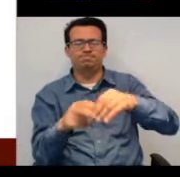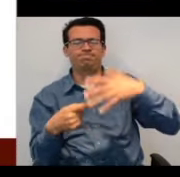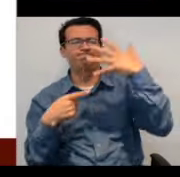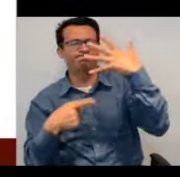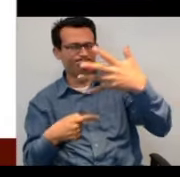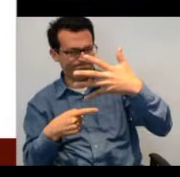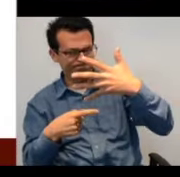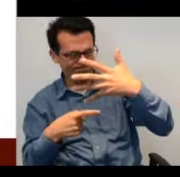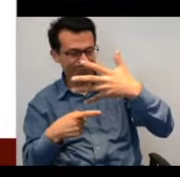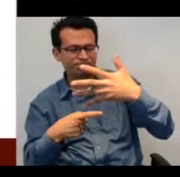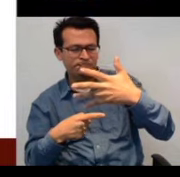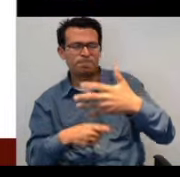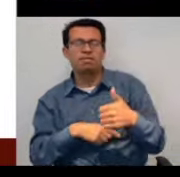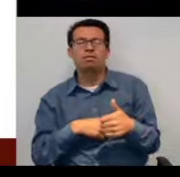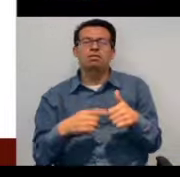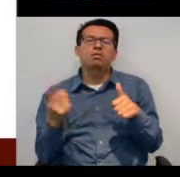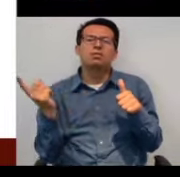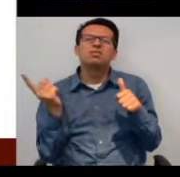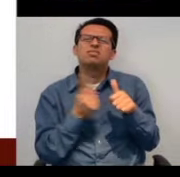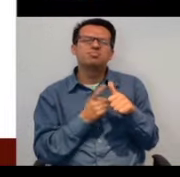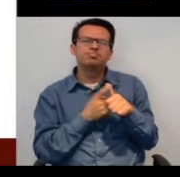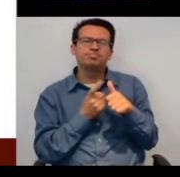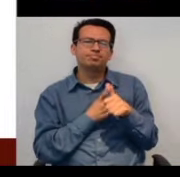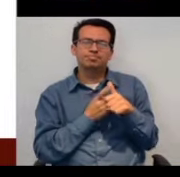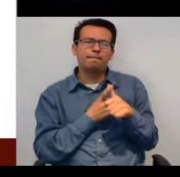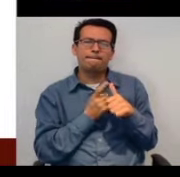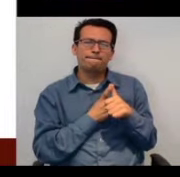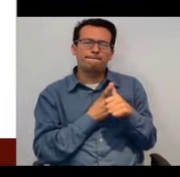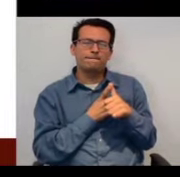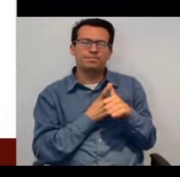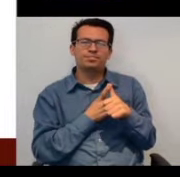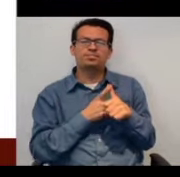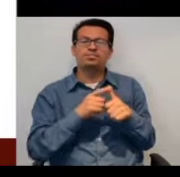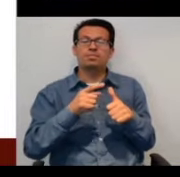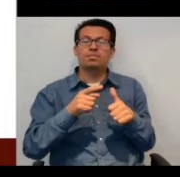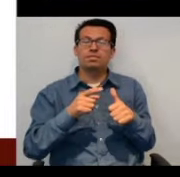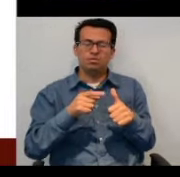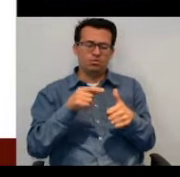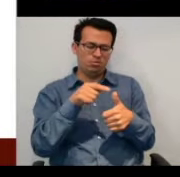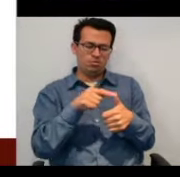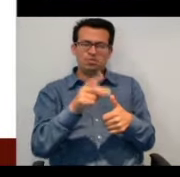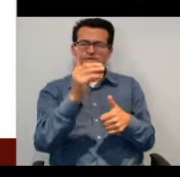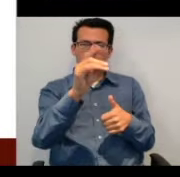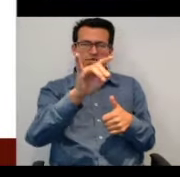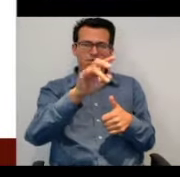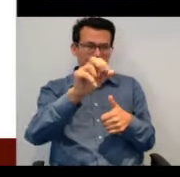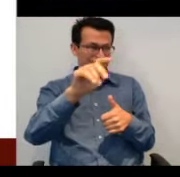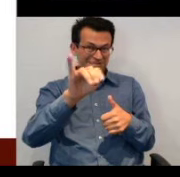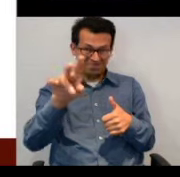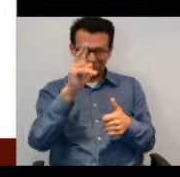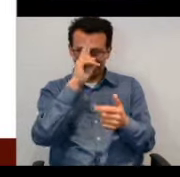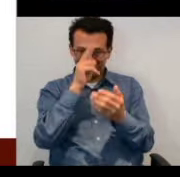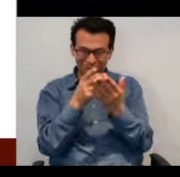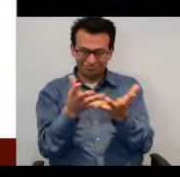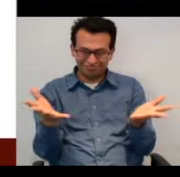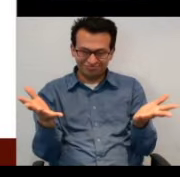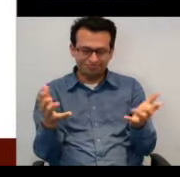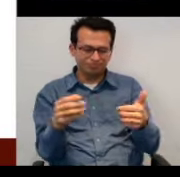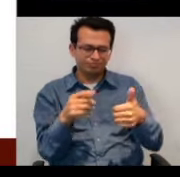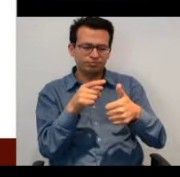ellos es la diversidad. La diversidad debemos entenderla como una característica inherente al ser humano